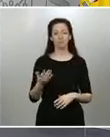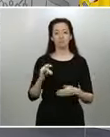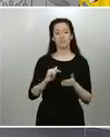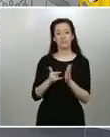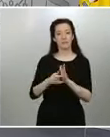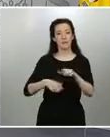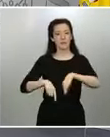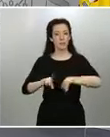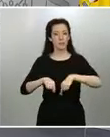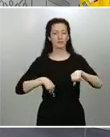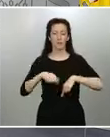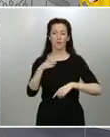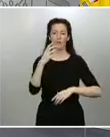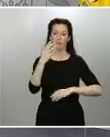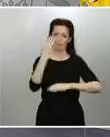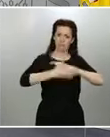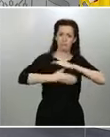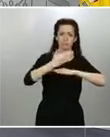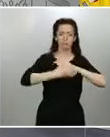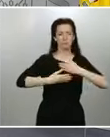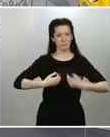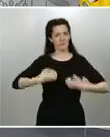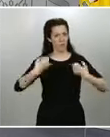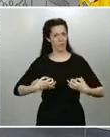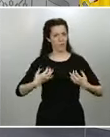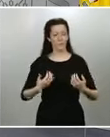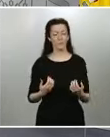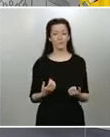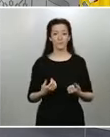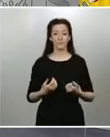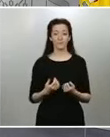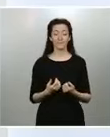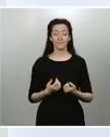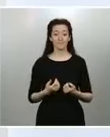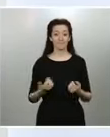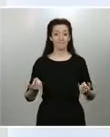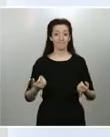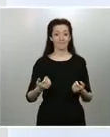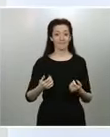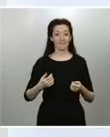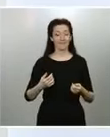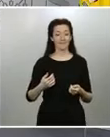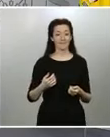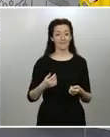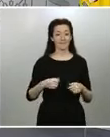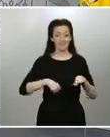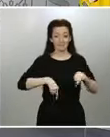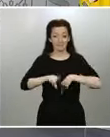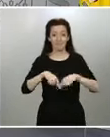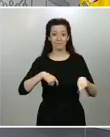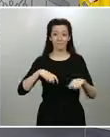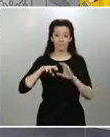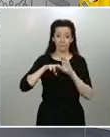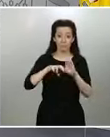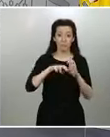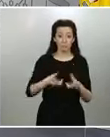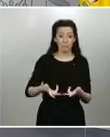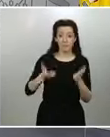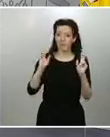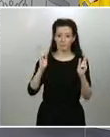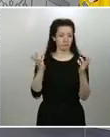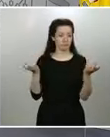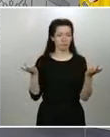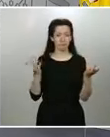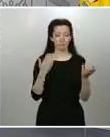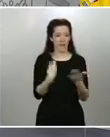seguro donde el abastecimiento y los desplazamientos permitidos han estado garantizados ahora en esta nueva etapa